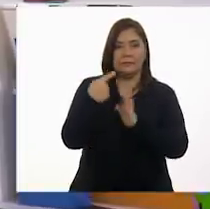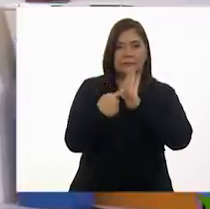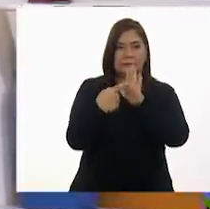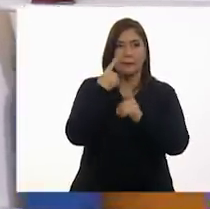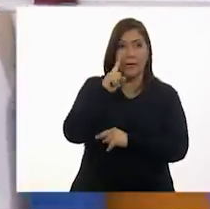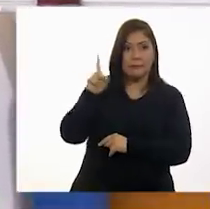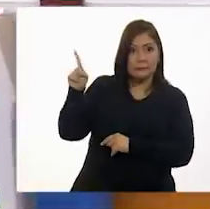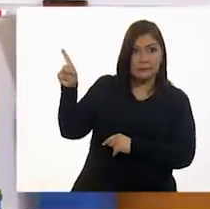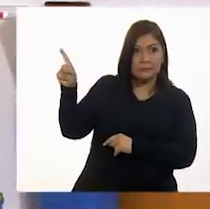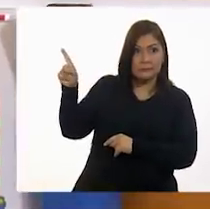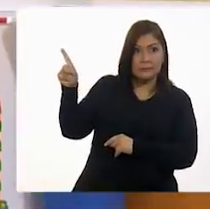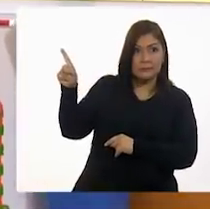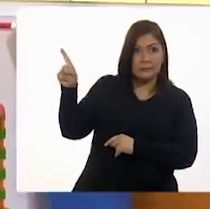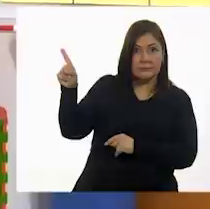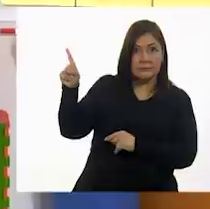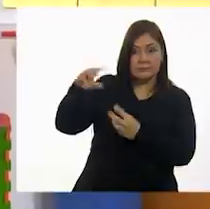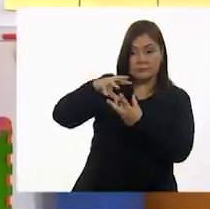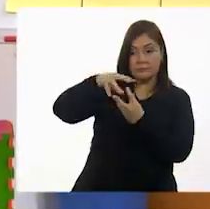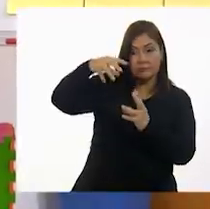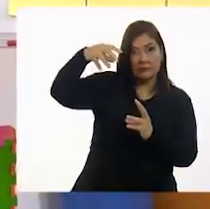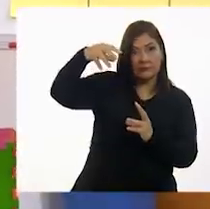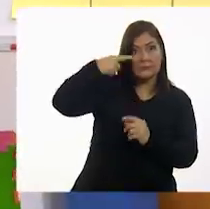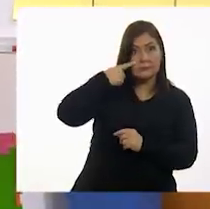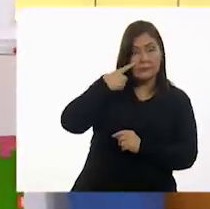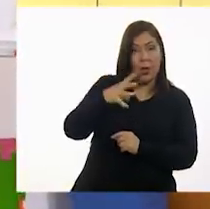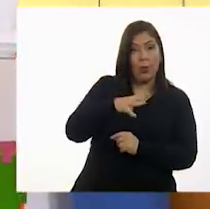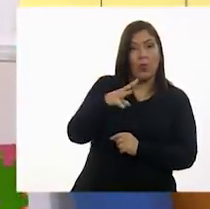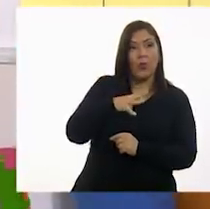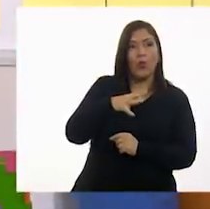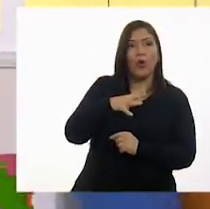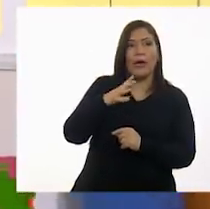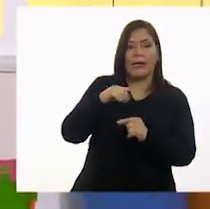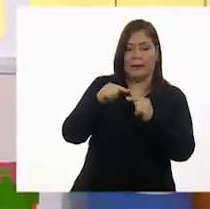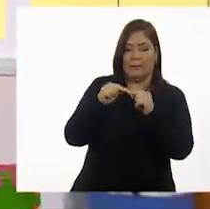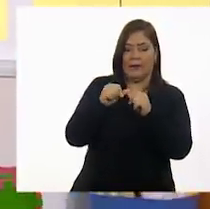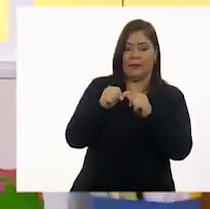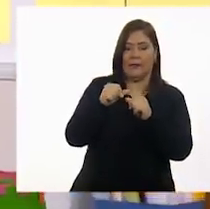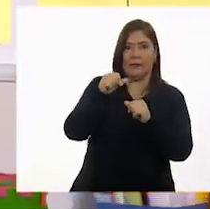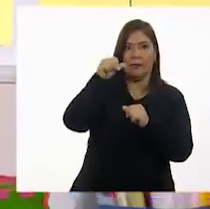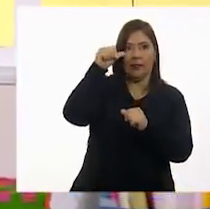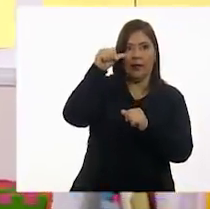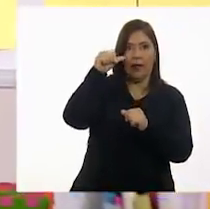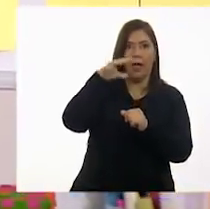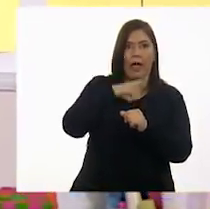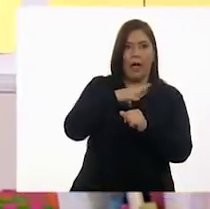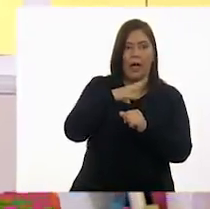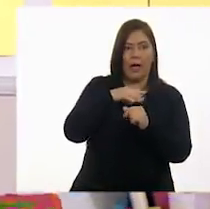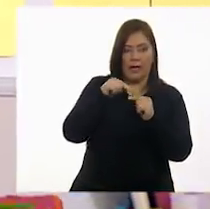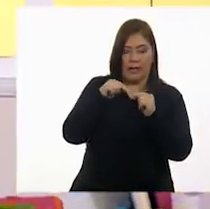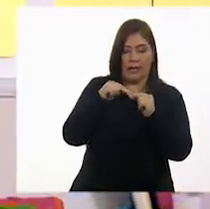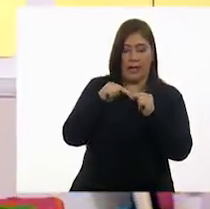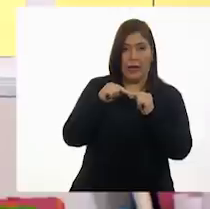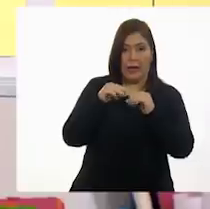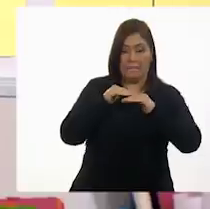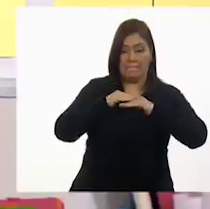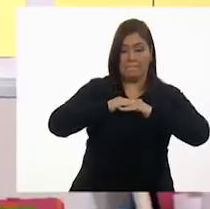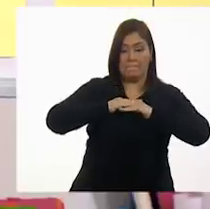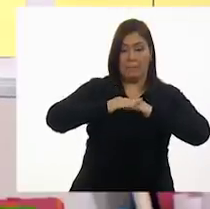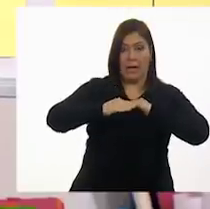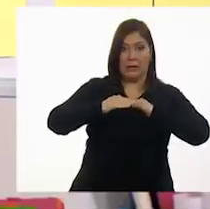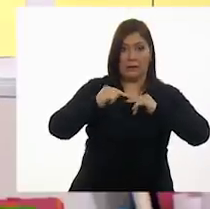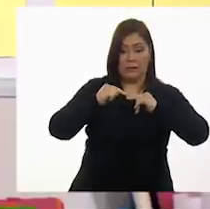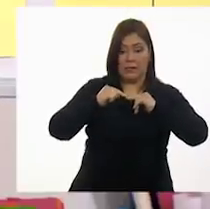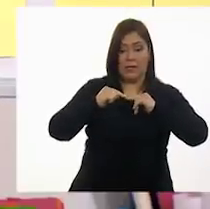niñas, observen. Este prisma tiene una altura que va de esta base